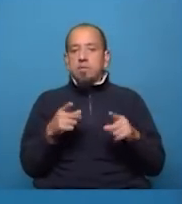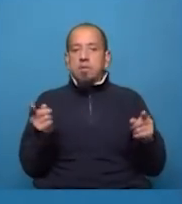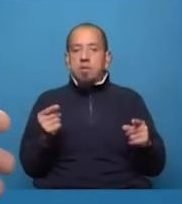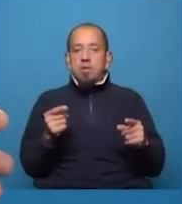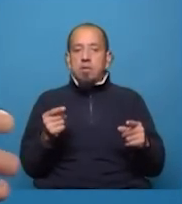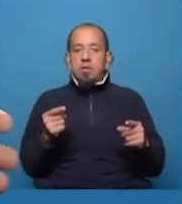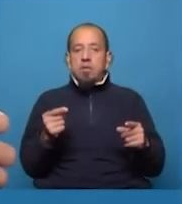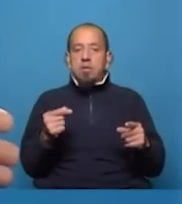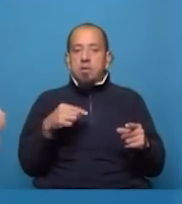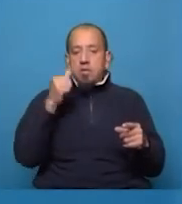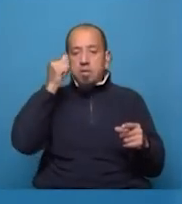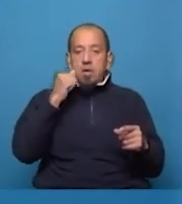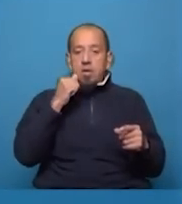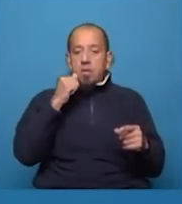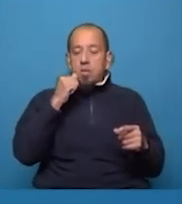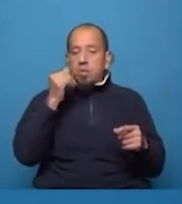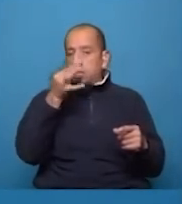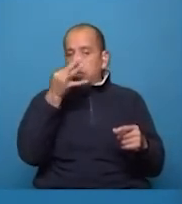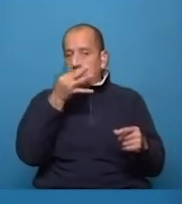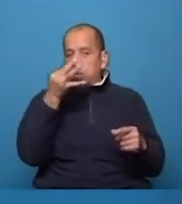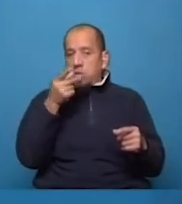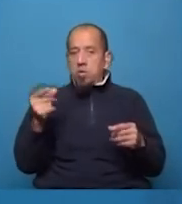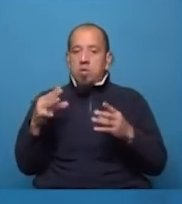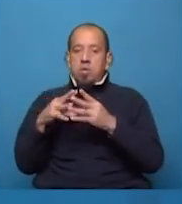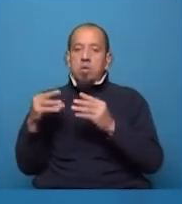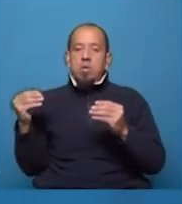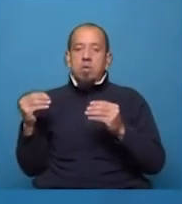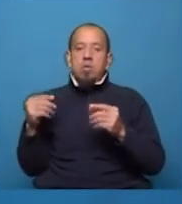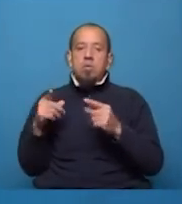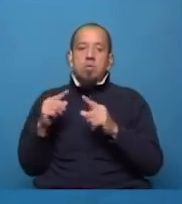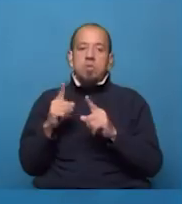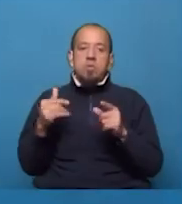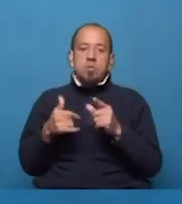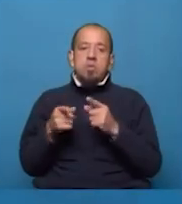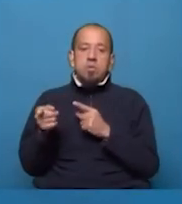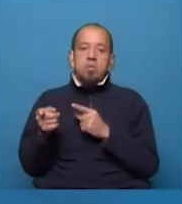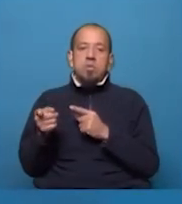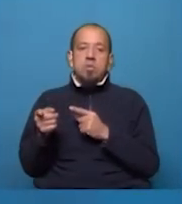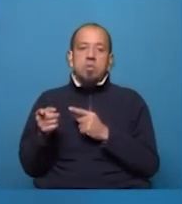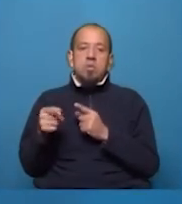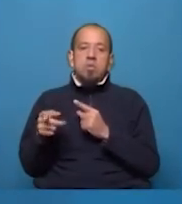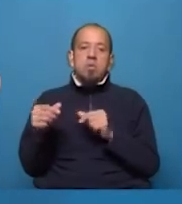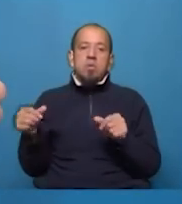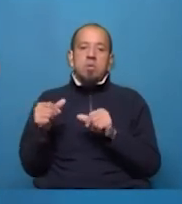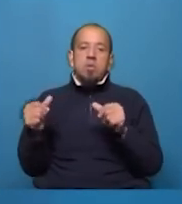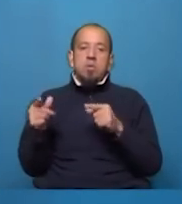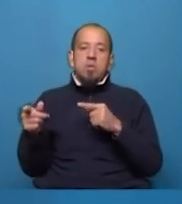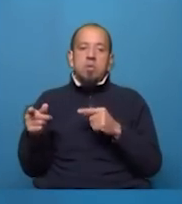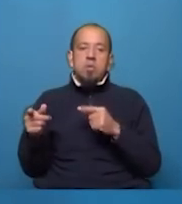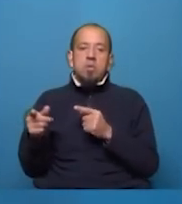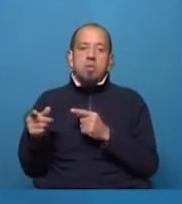el arco ese que compró el auto de alta gama no tiene un estudio que lo asesora no tiene un estudio que le hace las operaciones